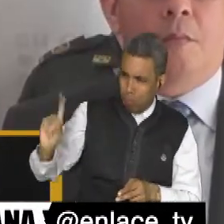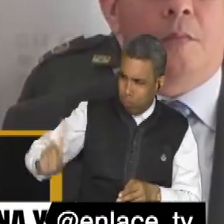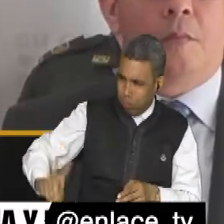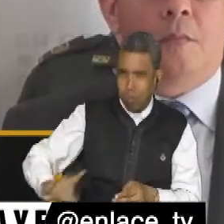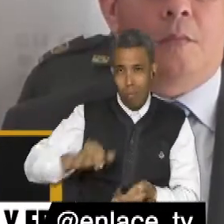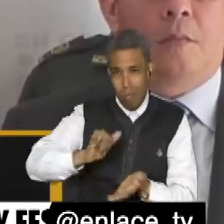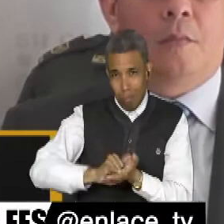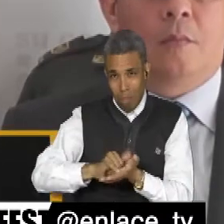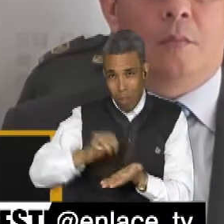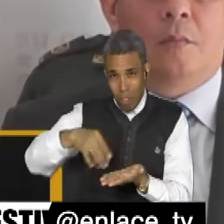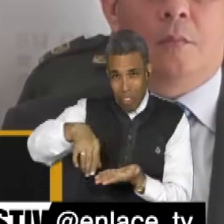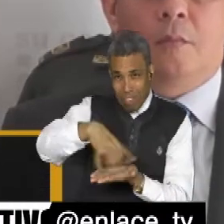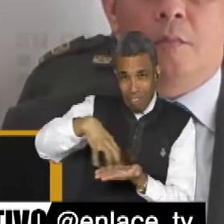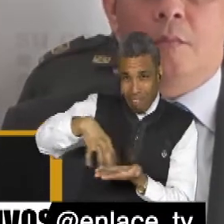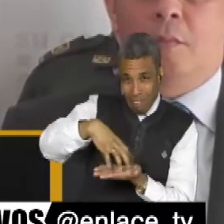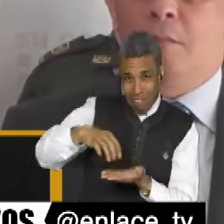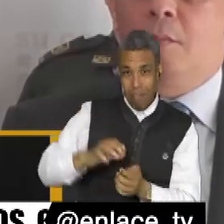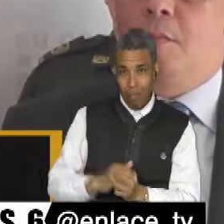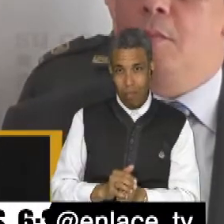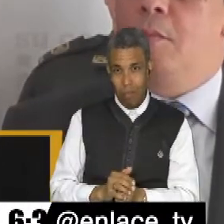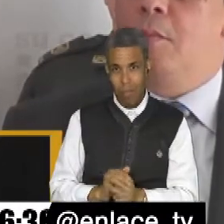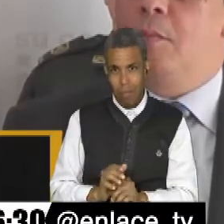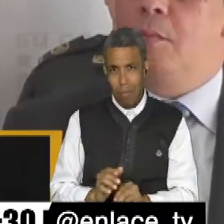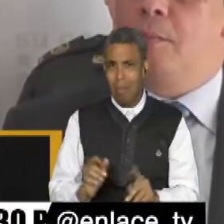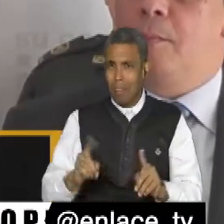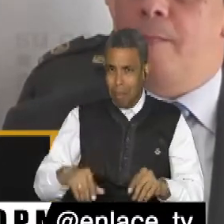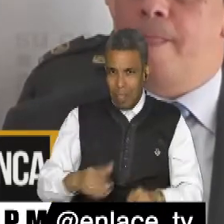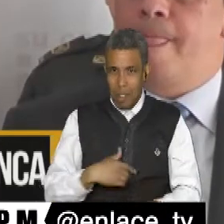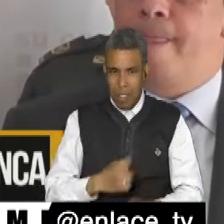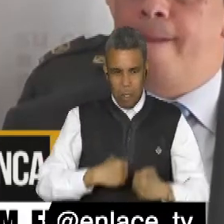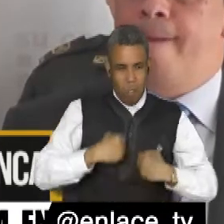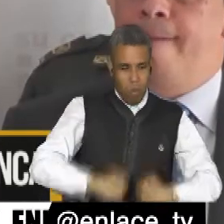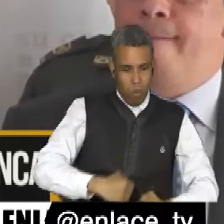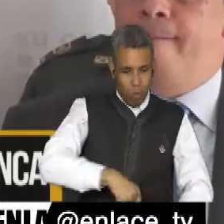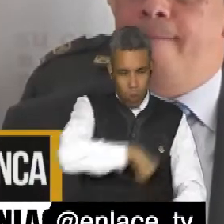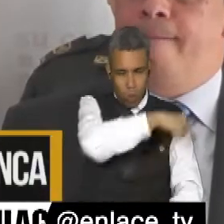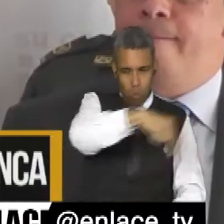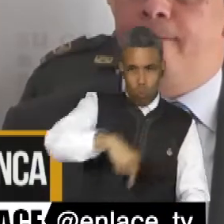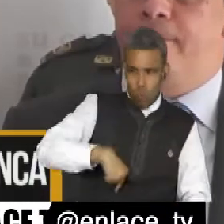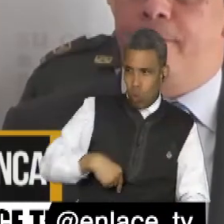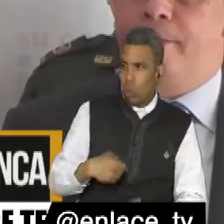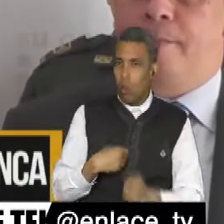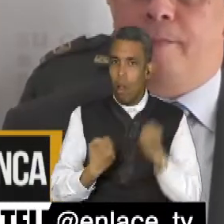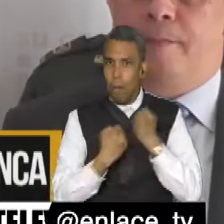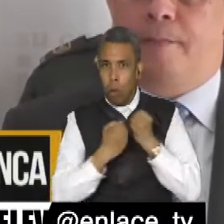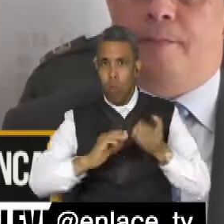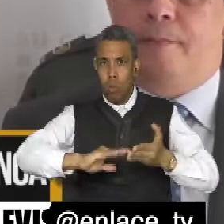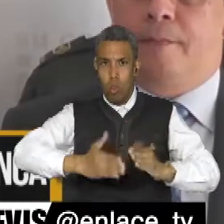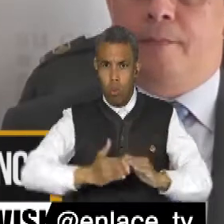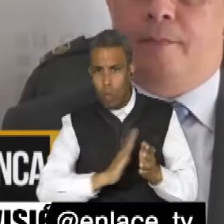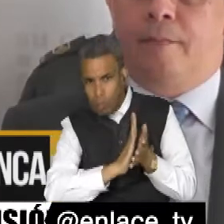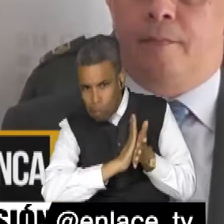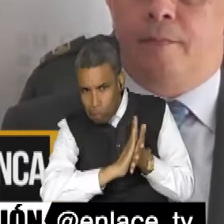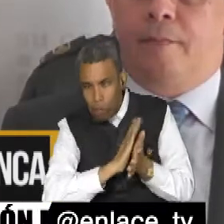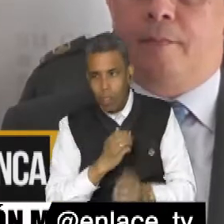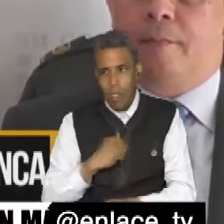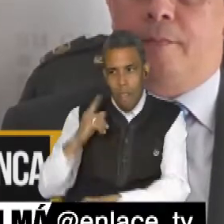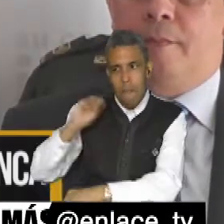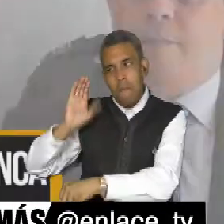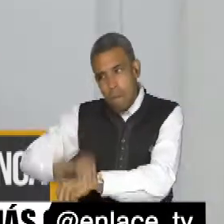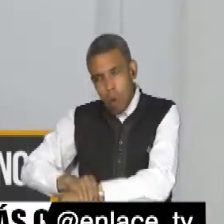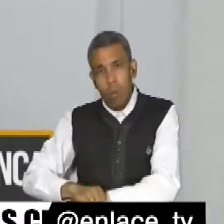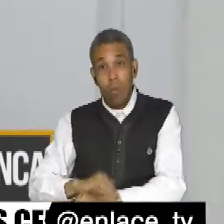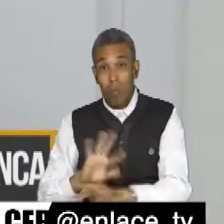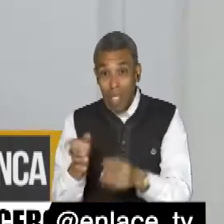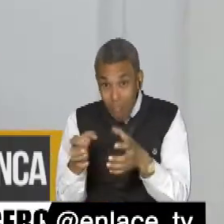aquí en Santander y que gracias a la acción ofensiva de las autoridades, del apoyo de la ciudadanía, se logró desarticular esta estructura